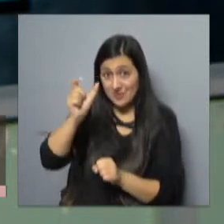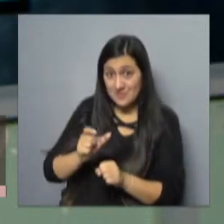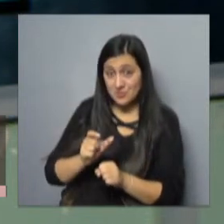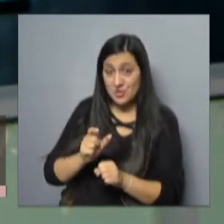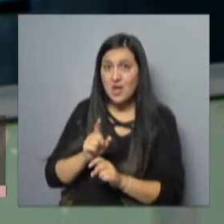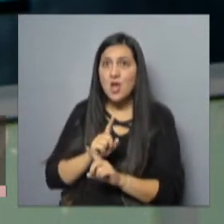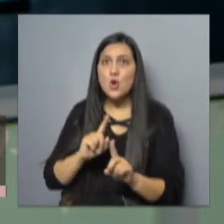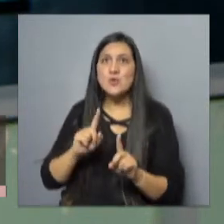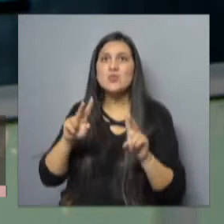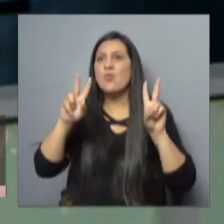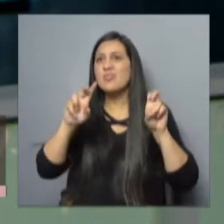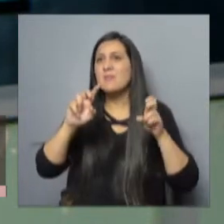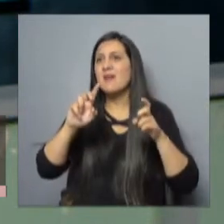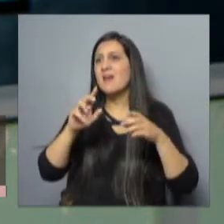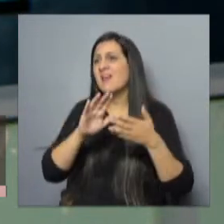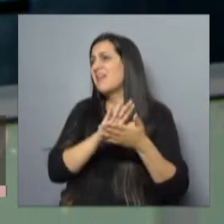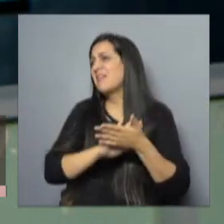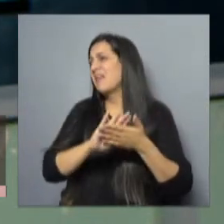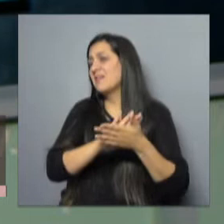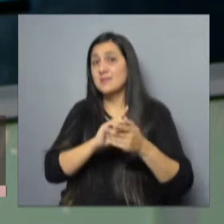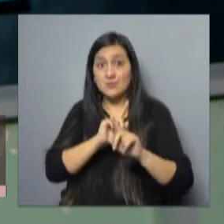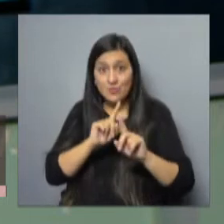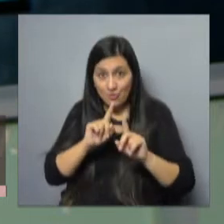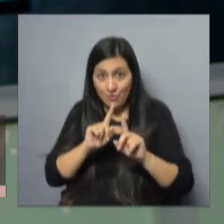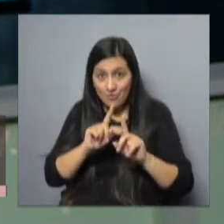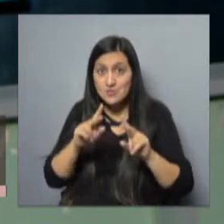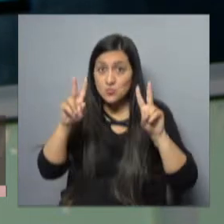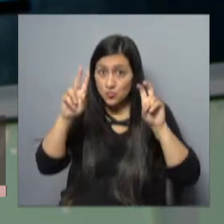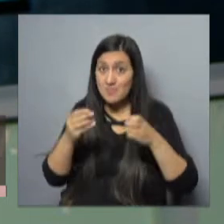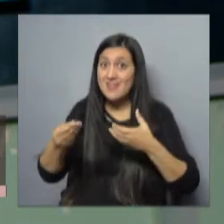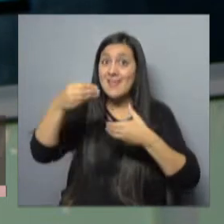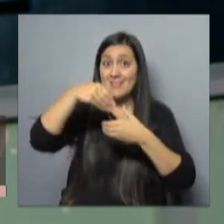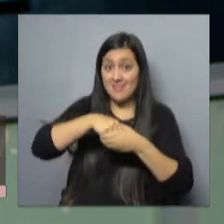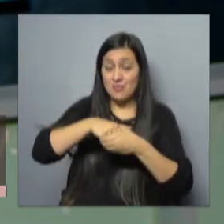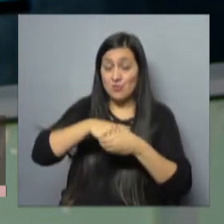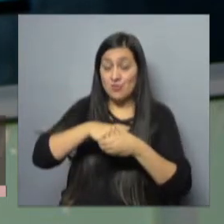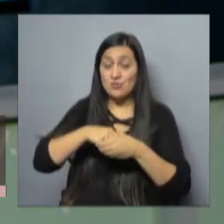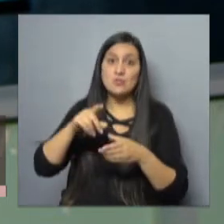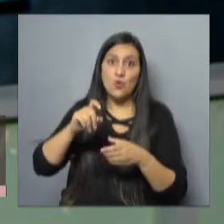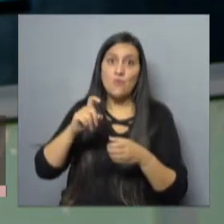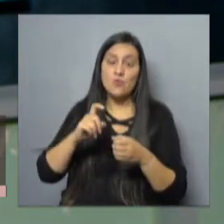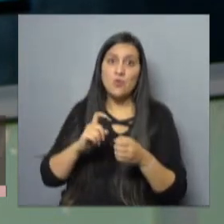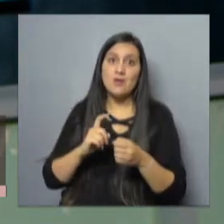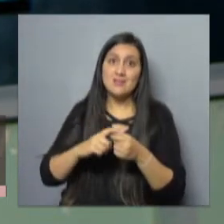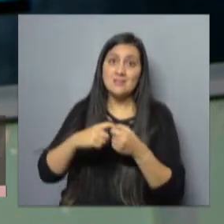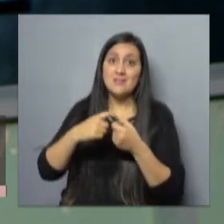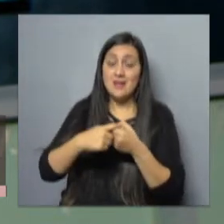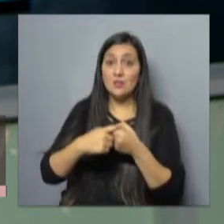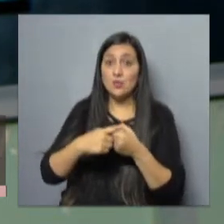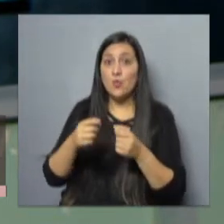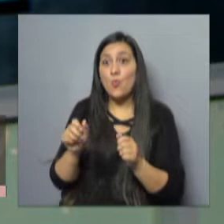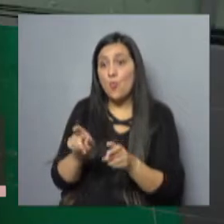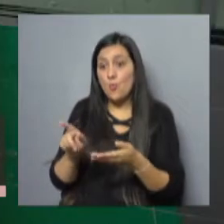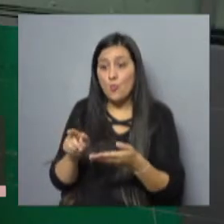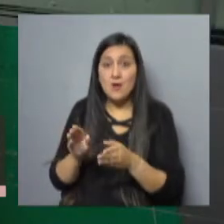ajena al trabajador por lo tanto es absolutamente legítimo de una cartelera sindical de un boletín del sindicato